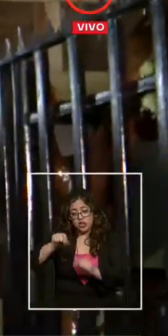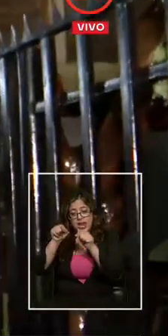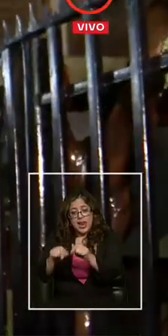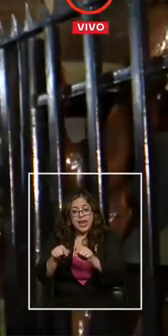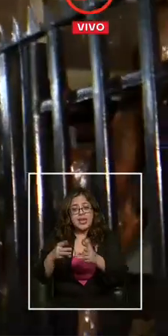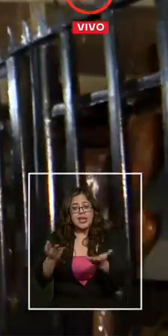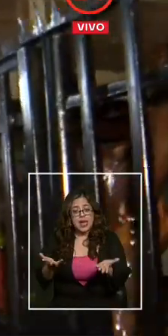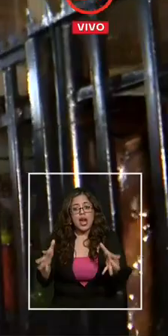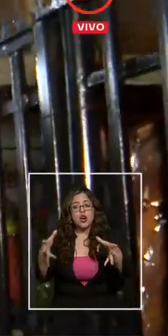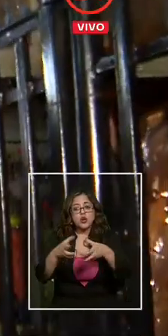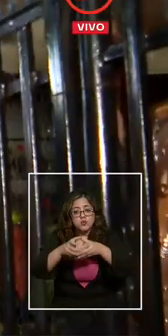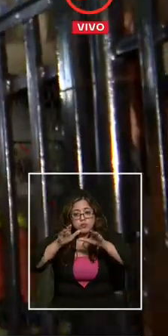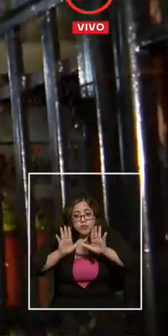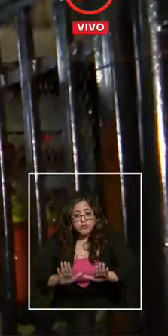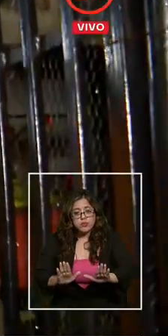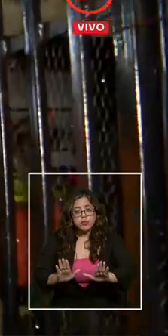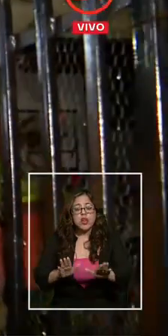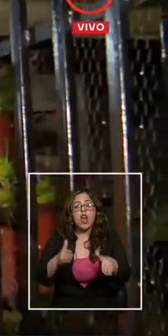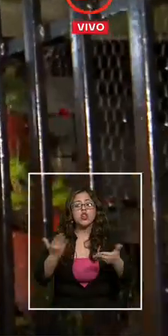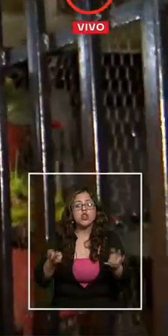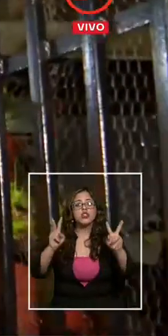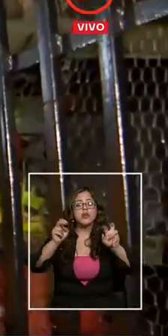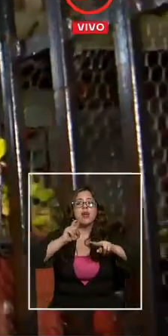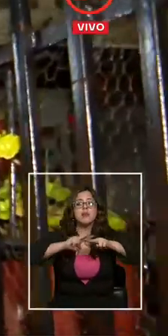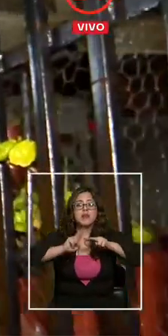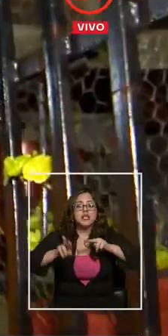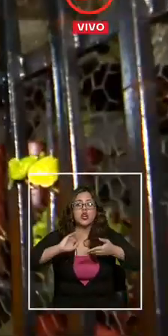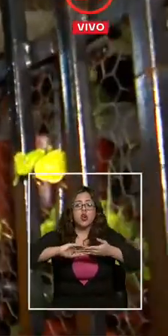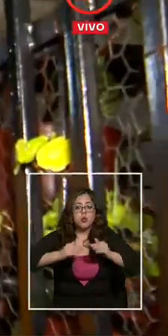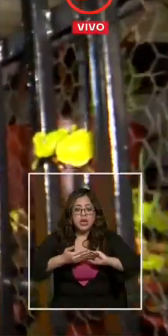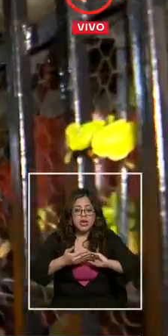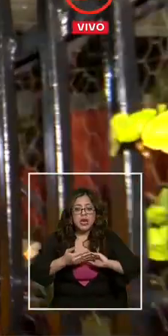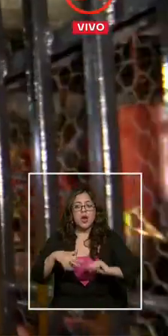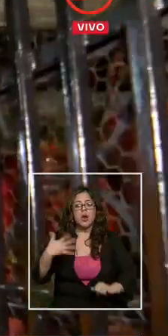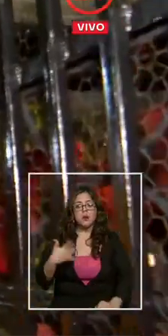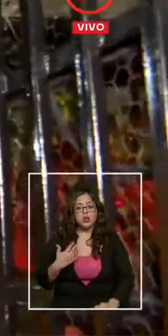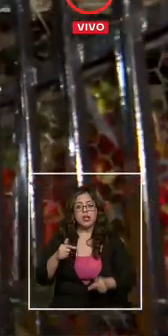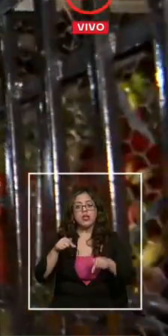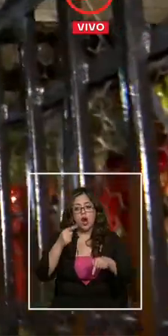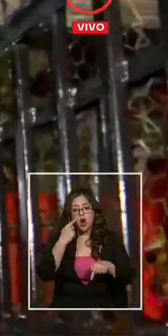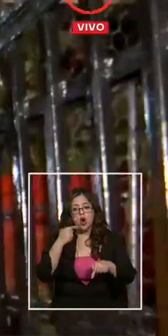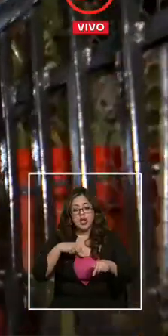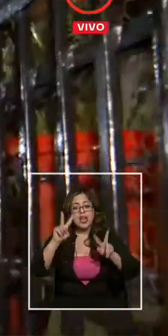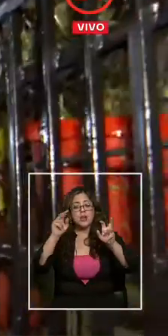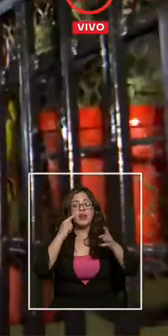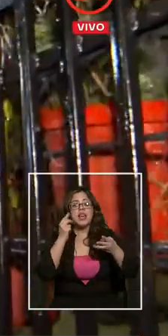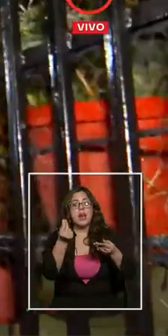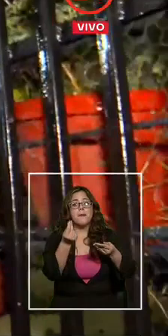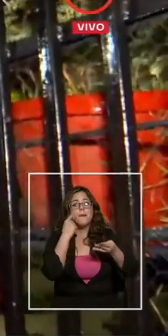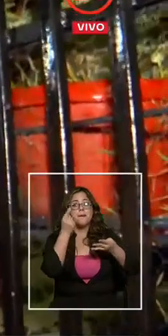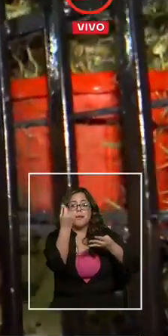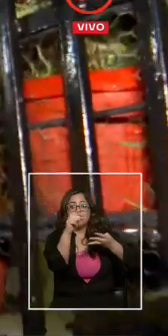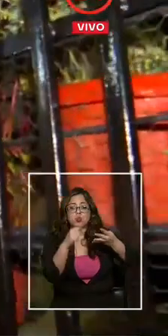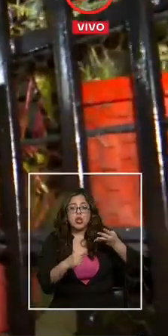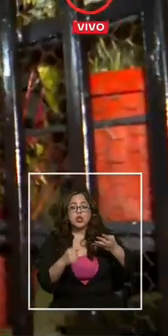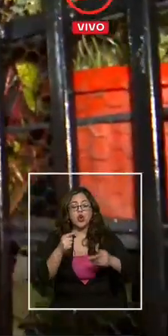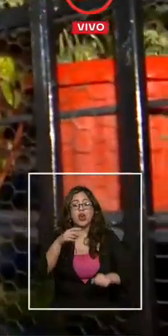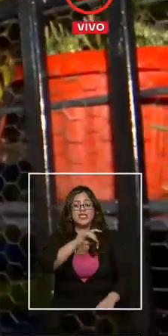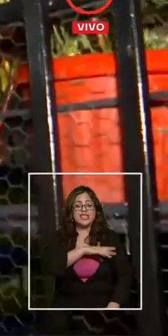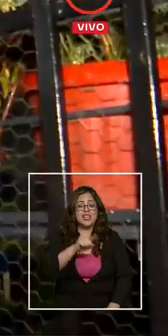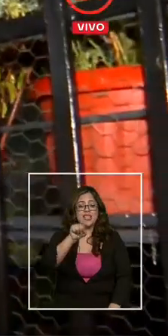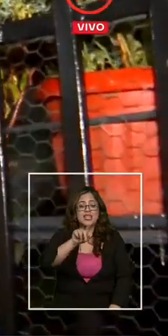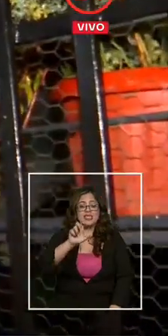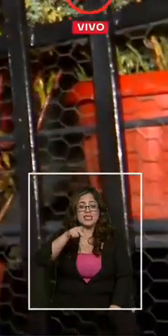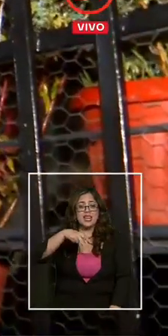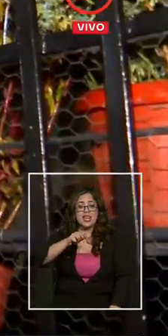equipos van a estar. Por lo tanto, la preparación comunitaria es clave. Y quiero darle un dato de presupuesto. En Chile, SENAPRED tiene